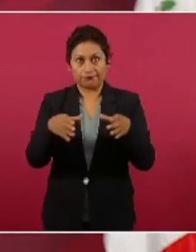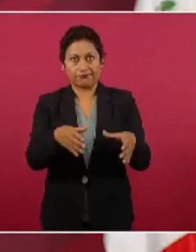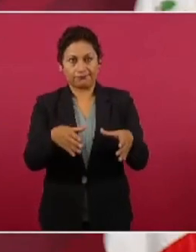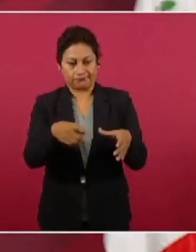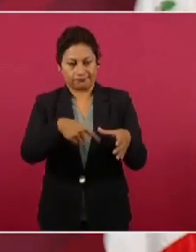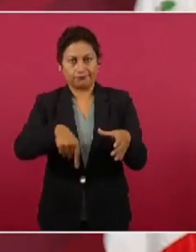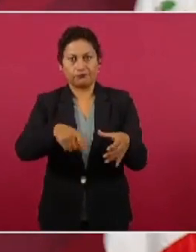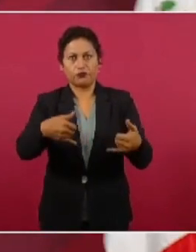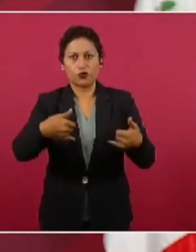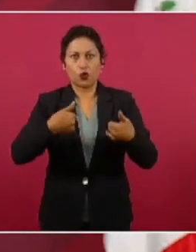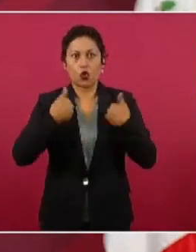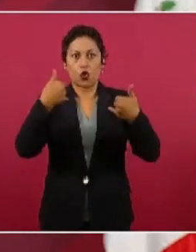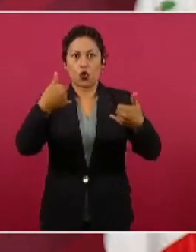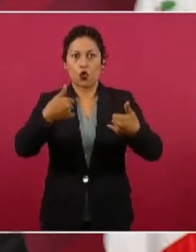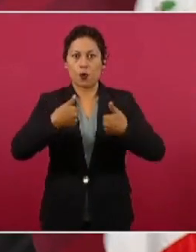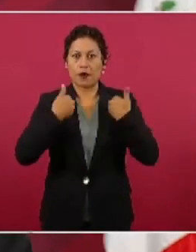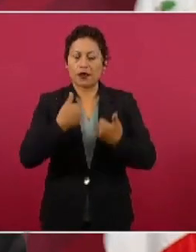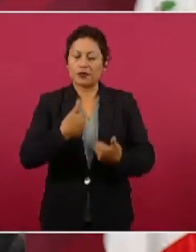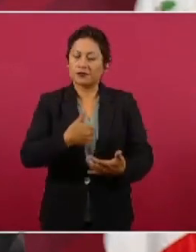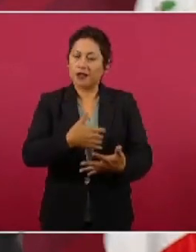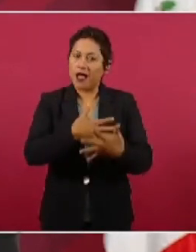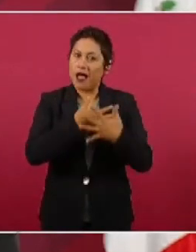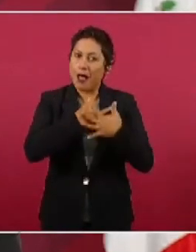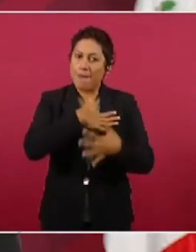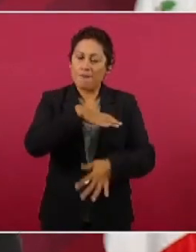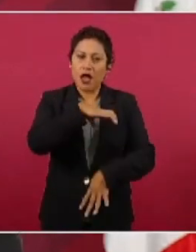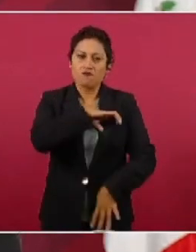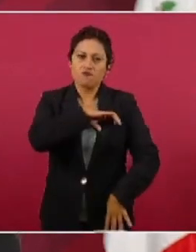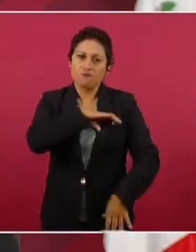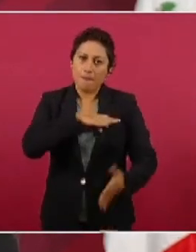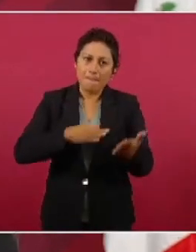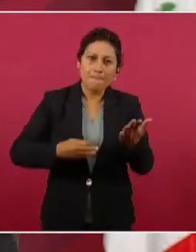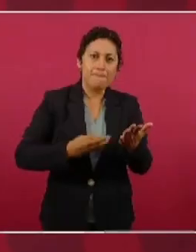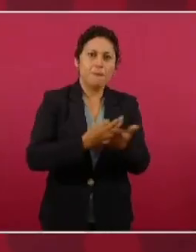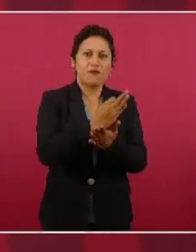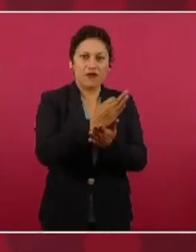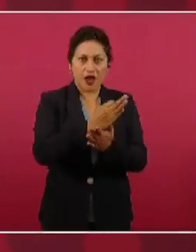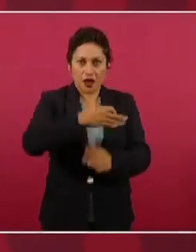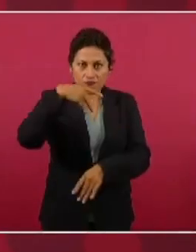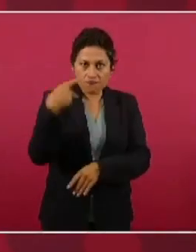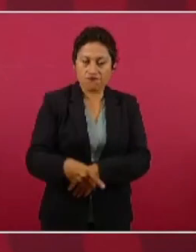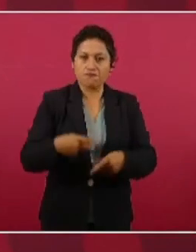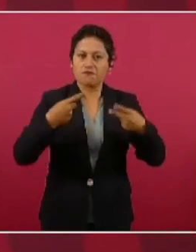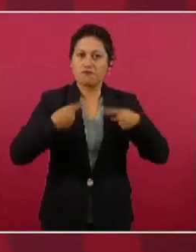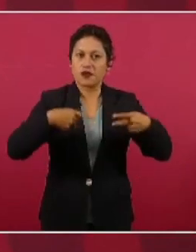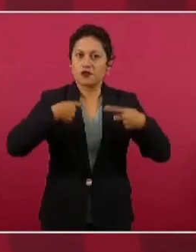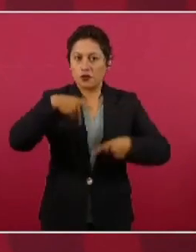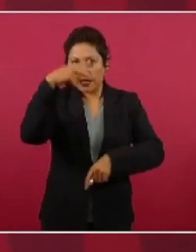con lealtad al pueblo, con lealtad a México, incorruptibles.